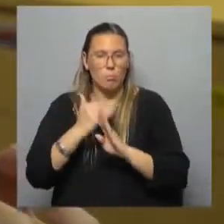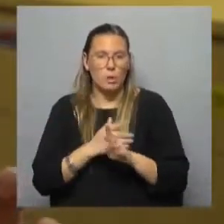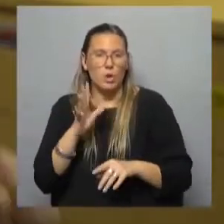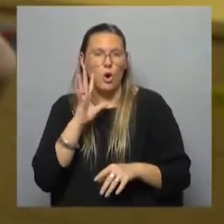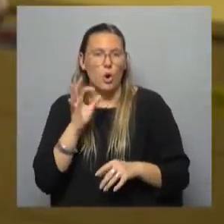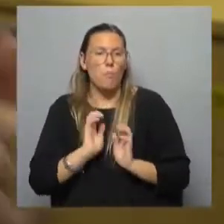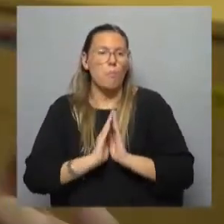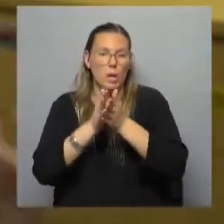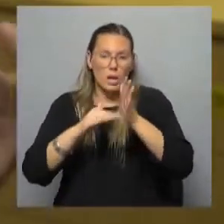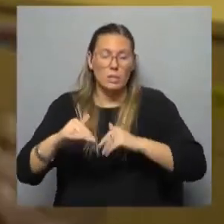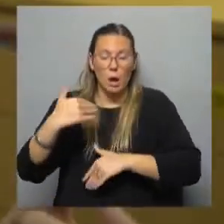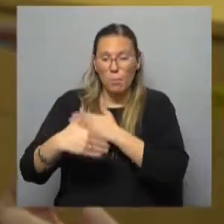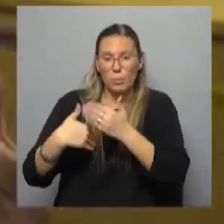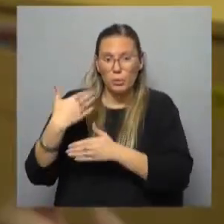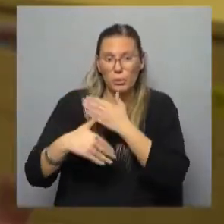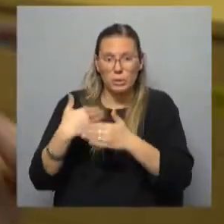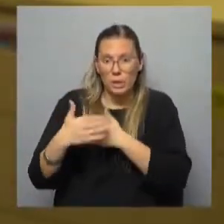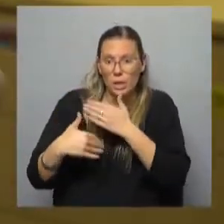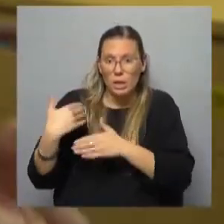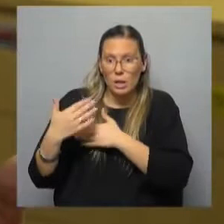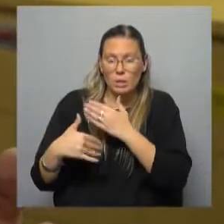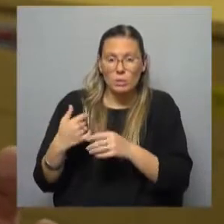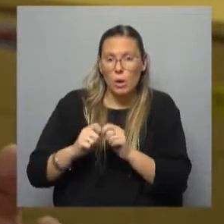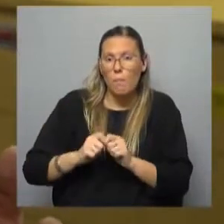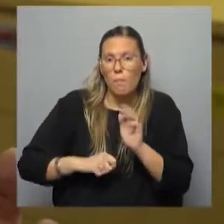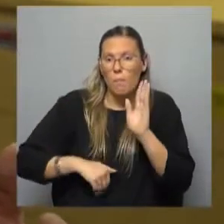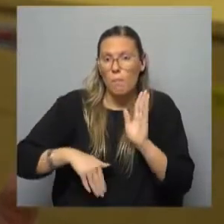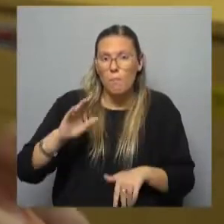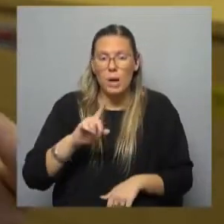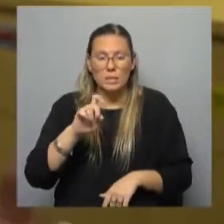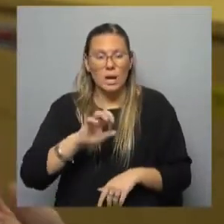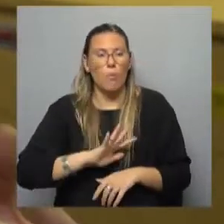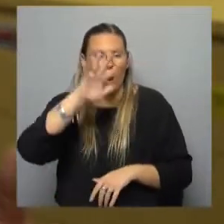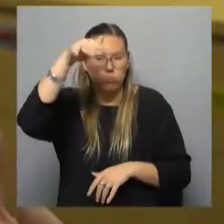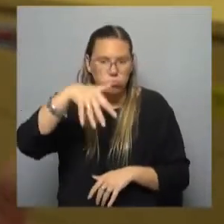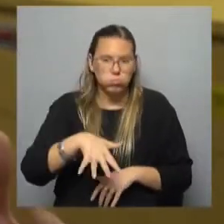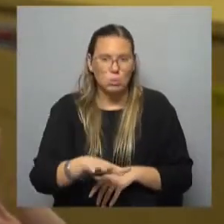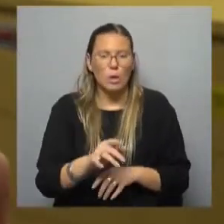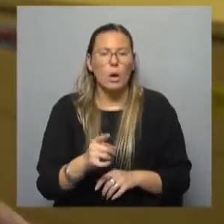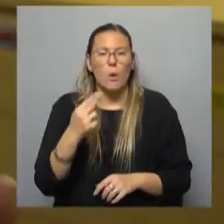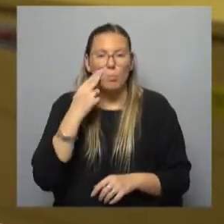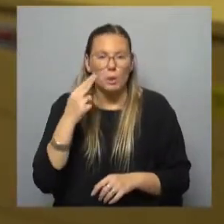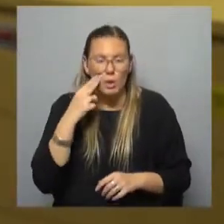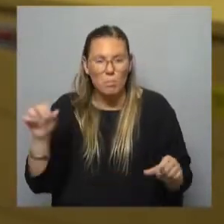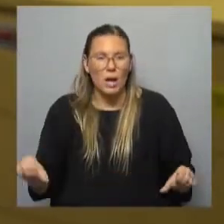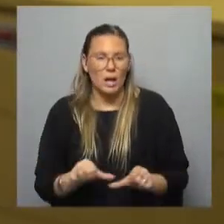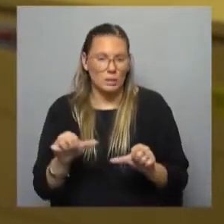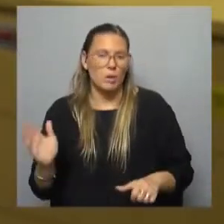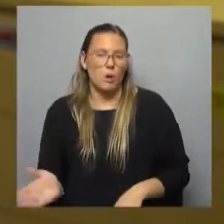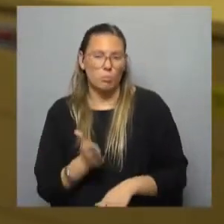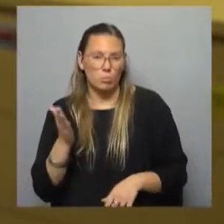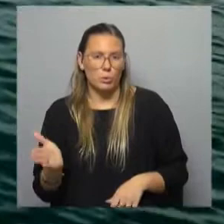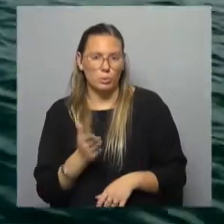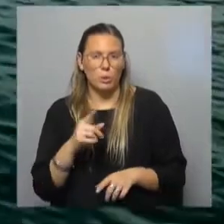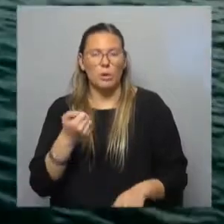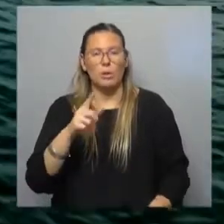de playa y los procesos erosivos dados por el incremento del nivel del mar han generado perjuicios en las actividades productivas como las